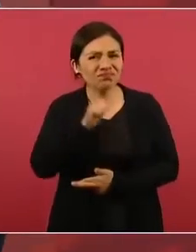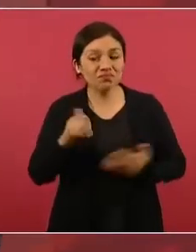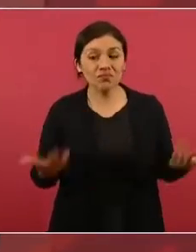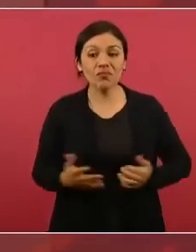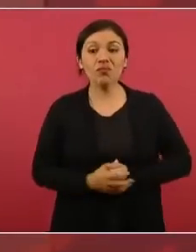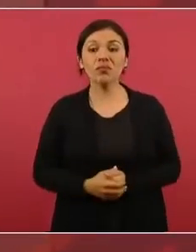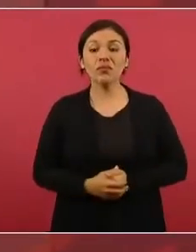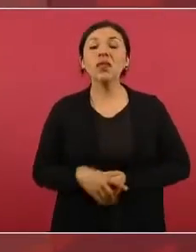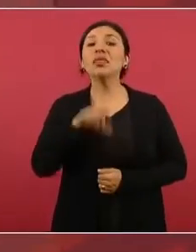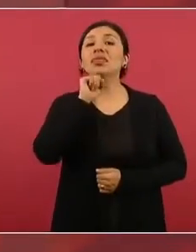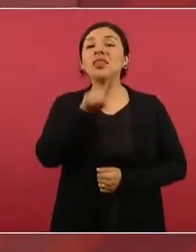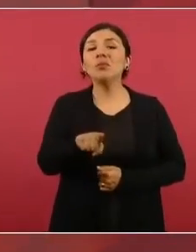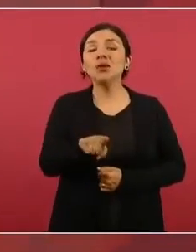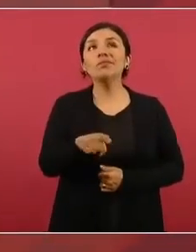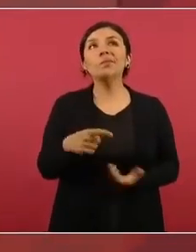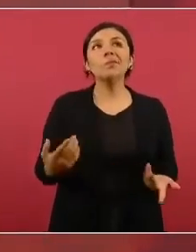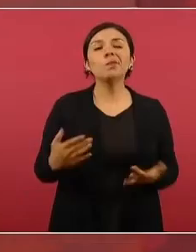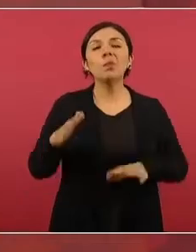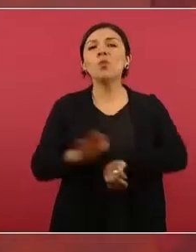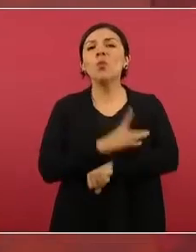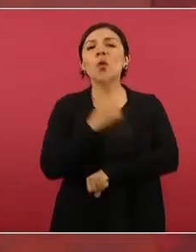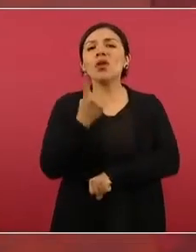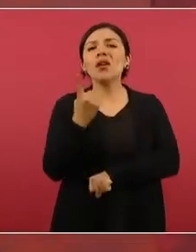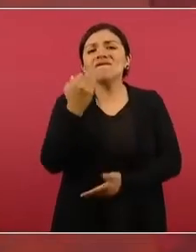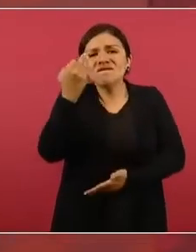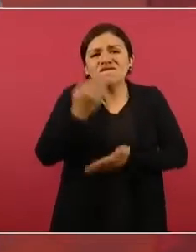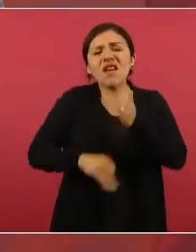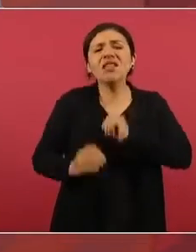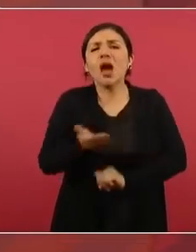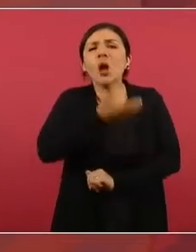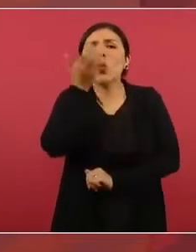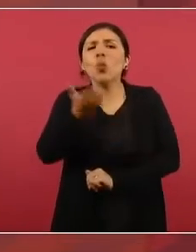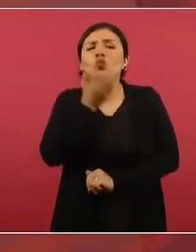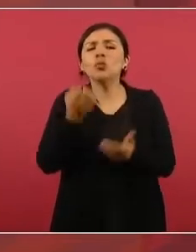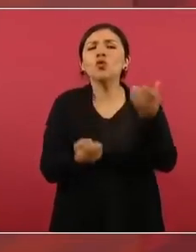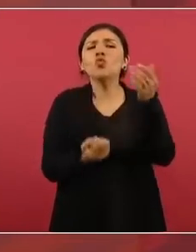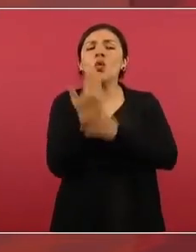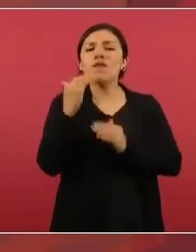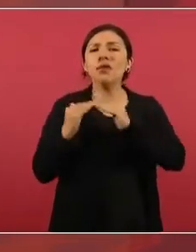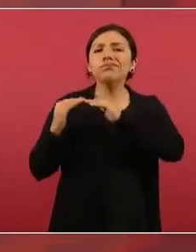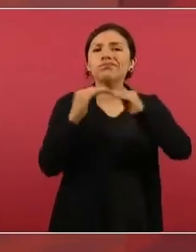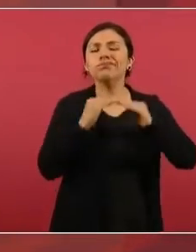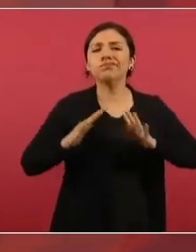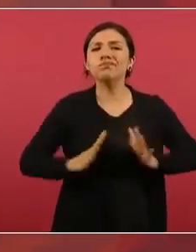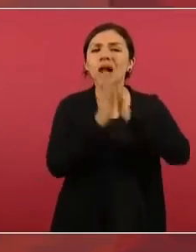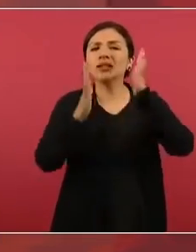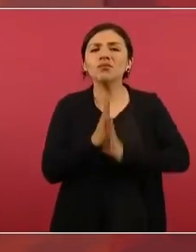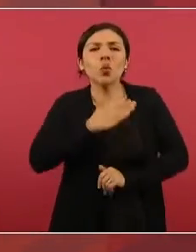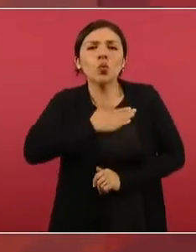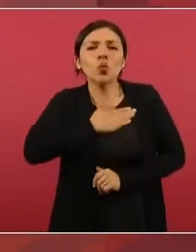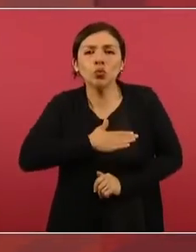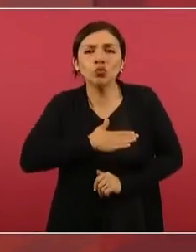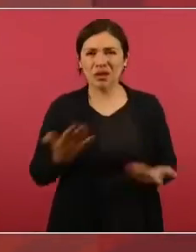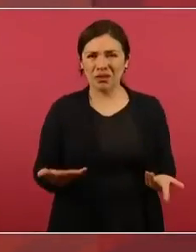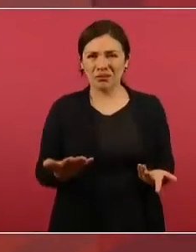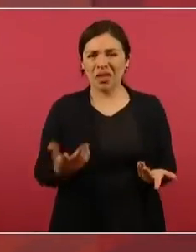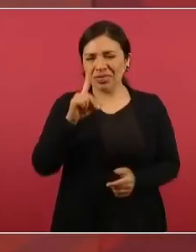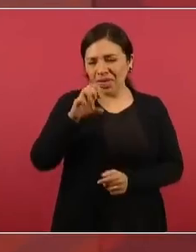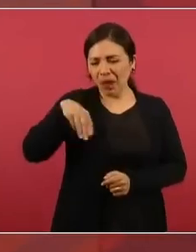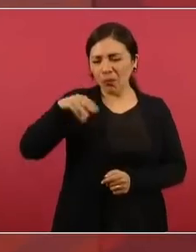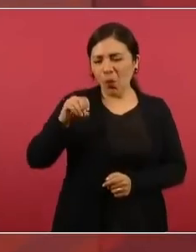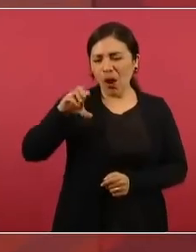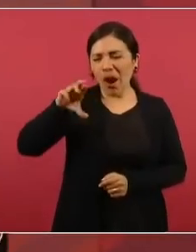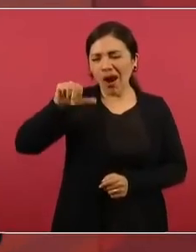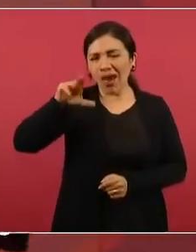por la falta de costumbre democrática. No olvidemos